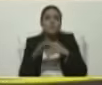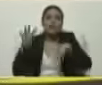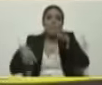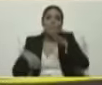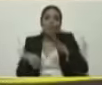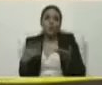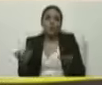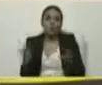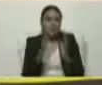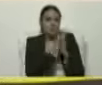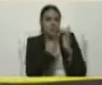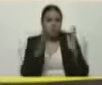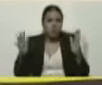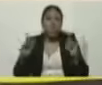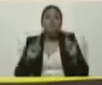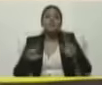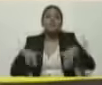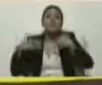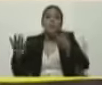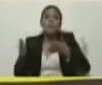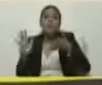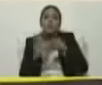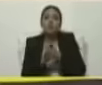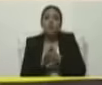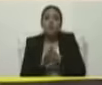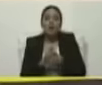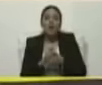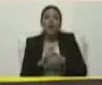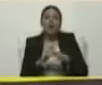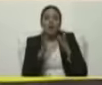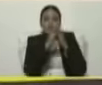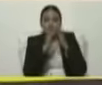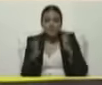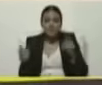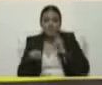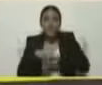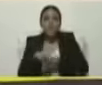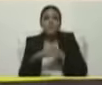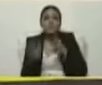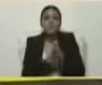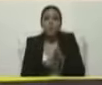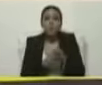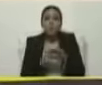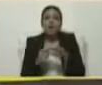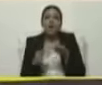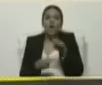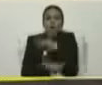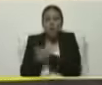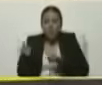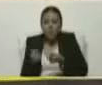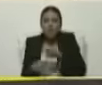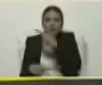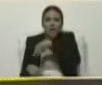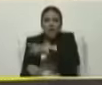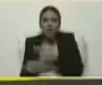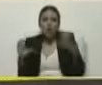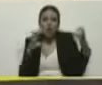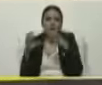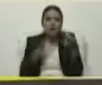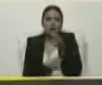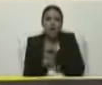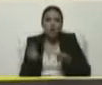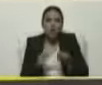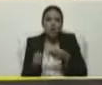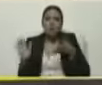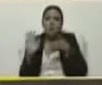2004-2014. Y luego vino este periodo de conspiraciones, guarimba, guerra económica, sanciones. Y lo vamos